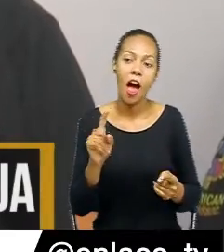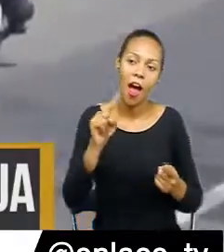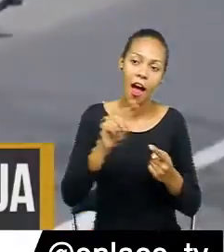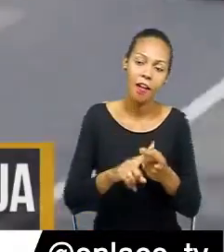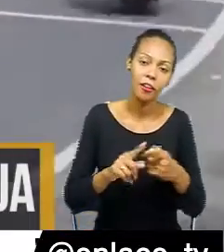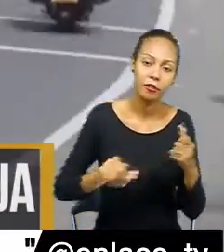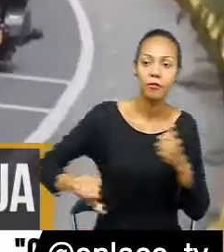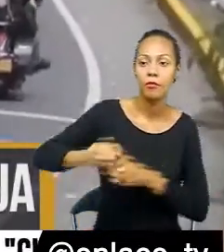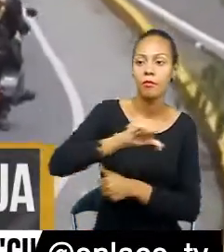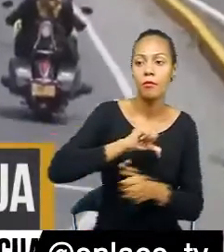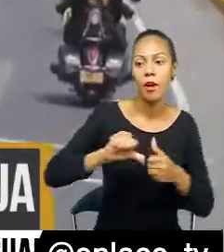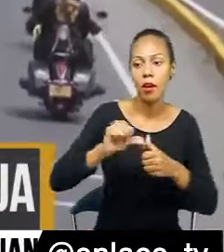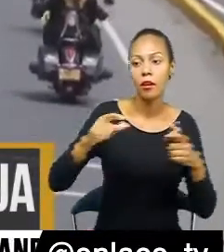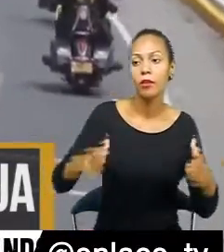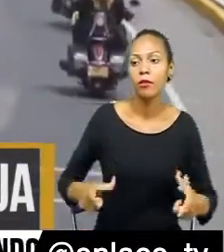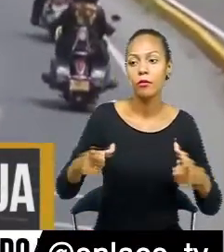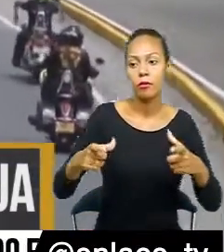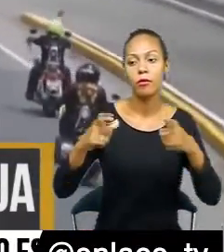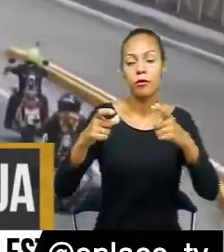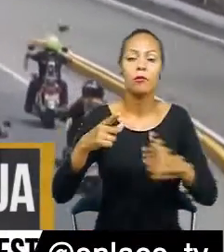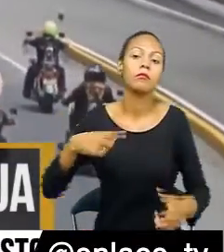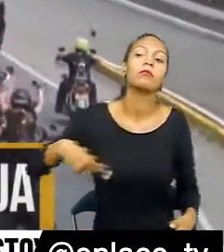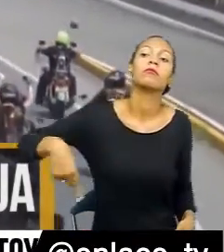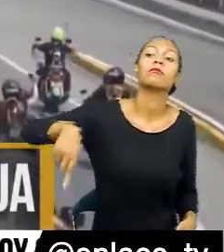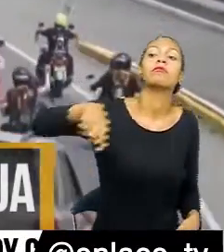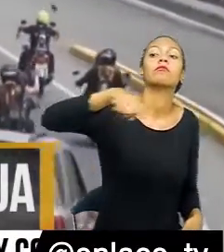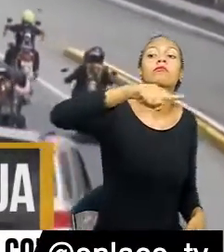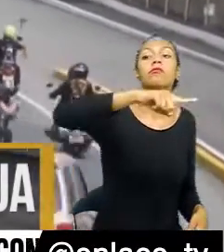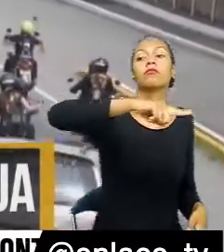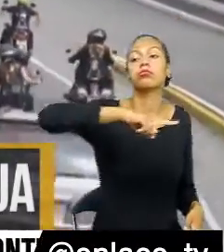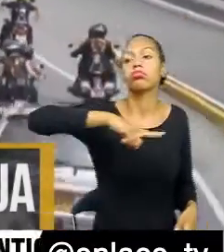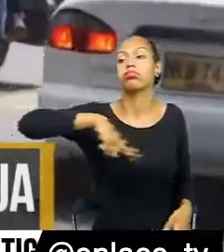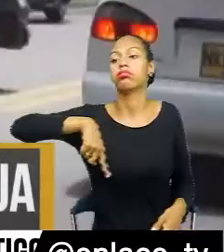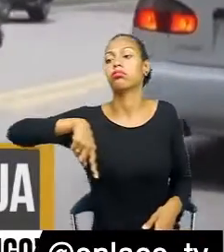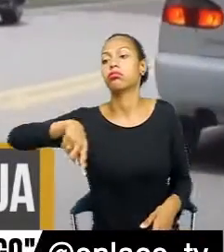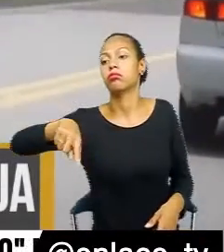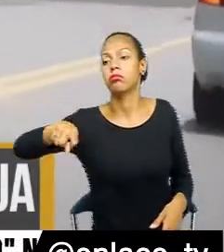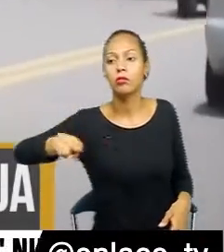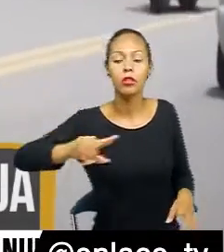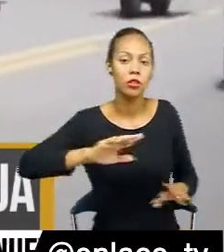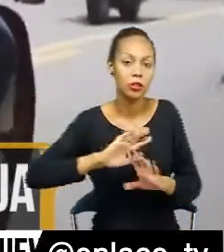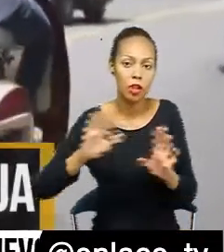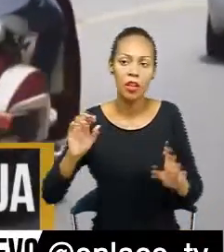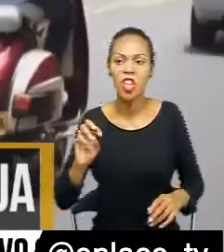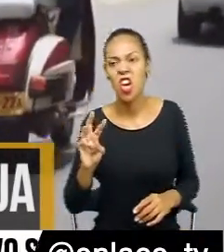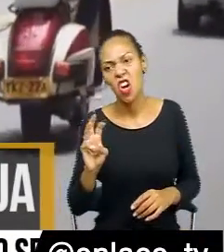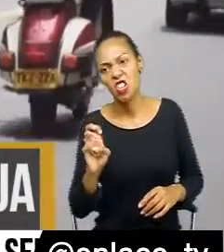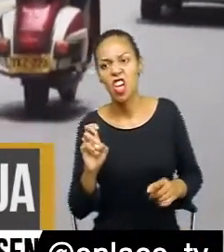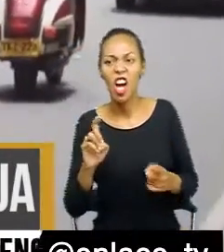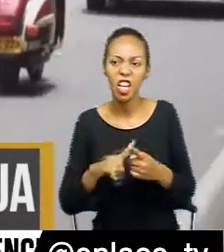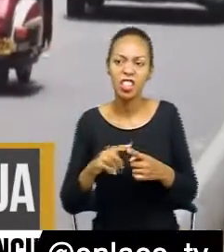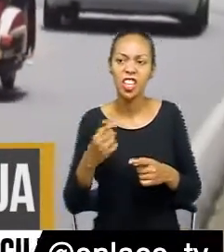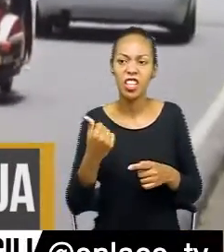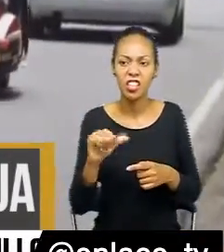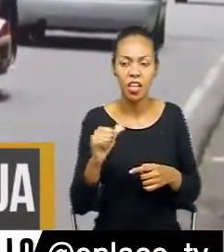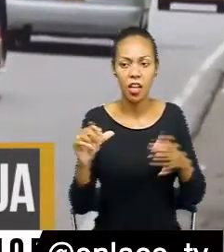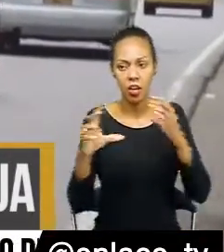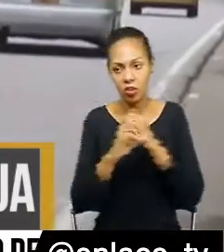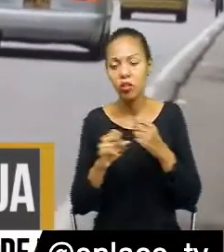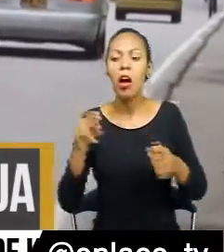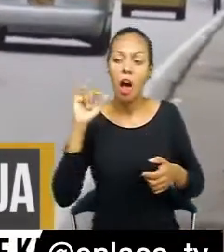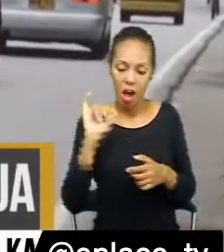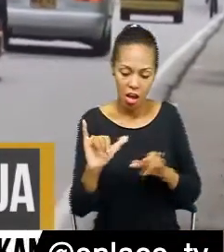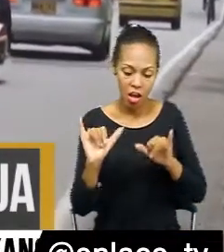Vida, y damos la vuelta en el parque y ahí nos vamos a ubicar de 8 a 10 de la noche. El domingo vamos a salir